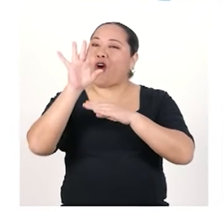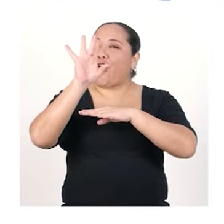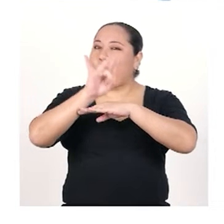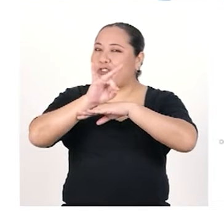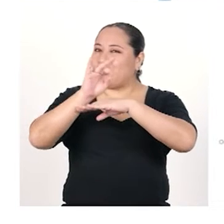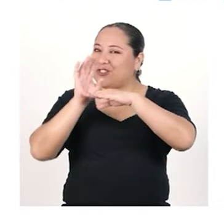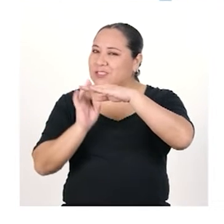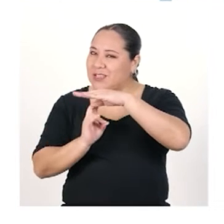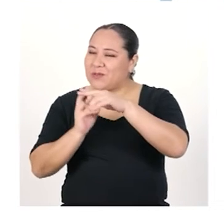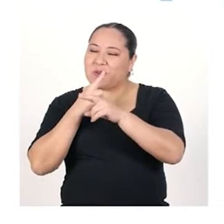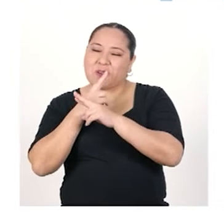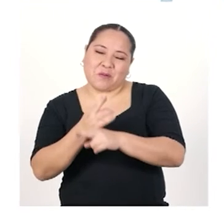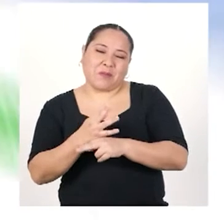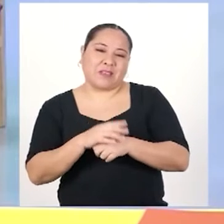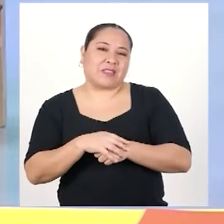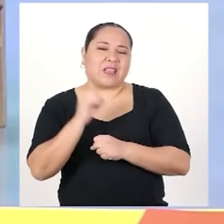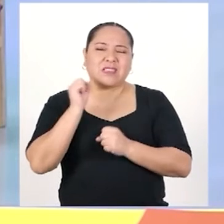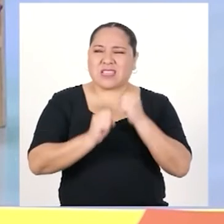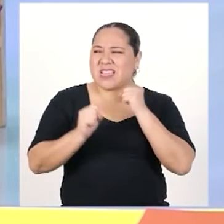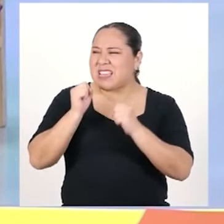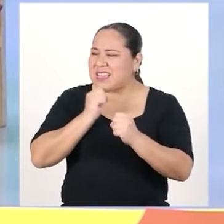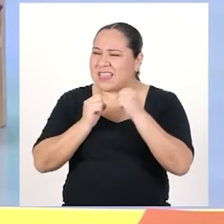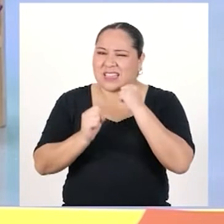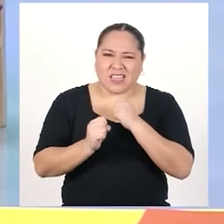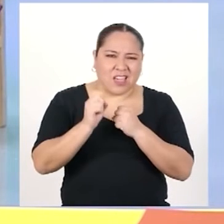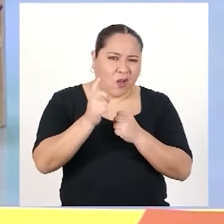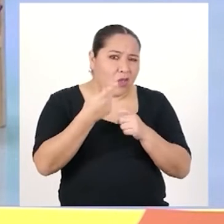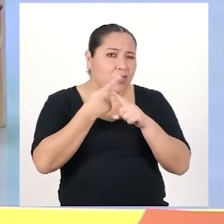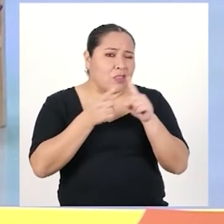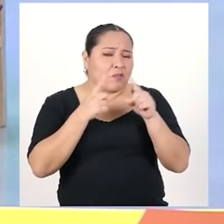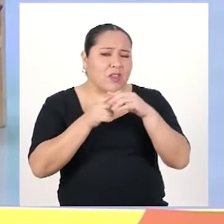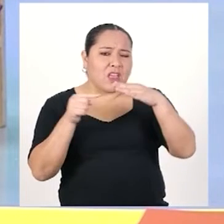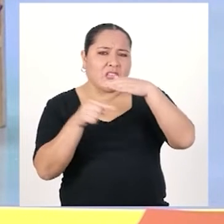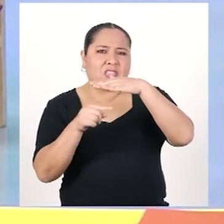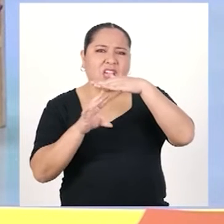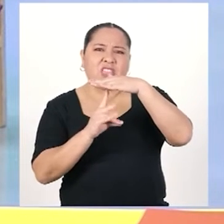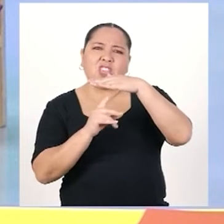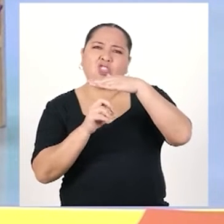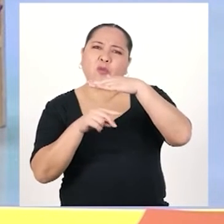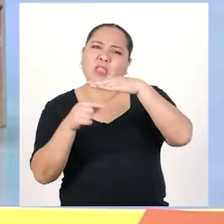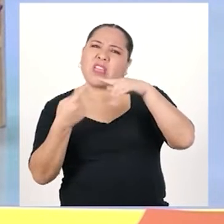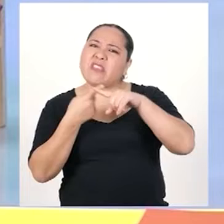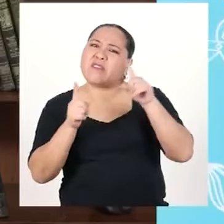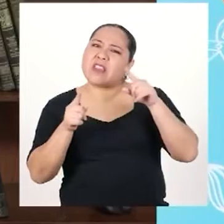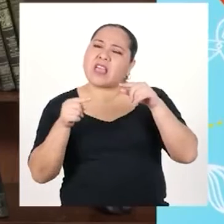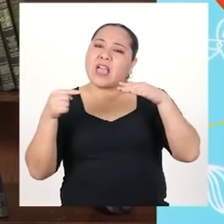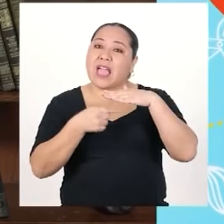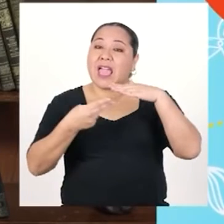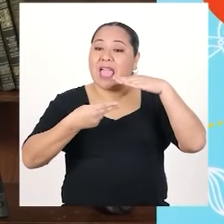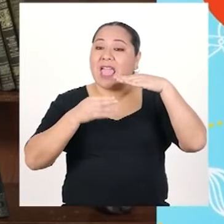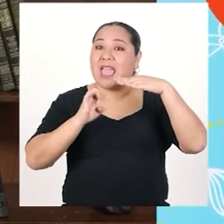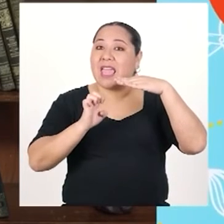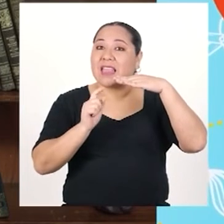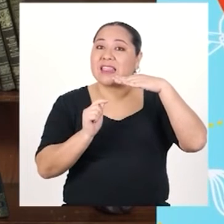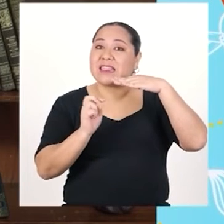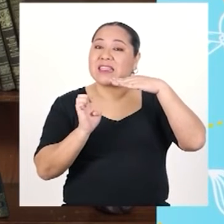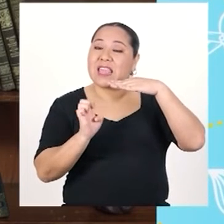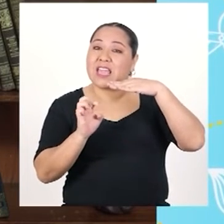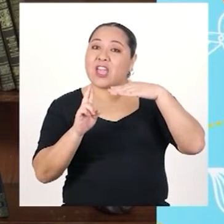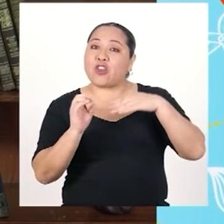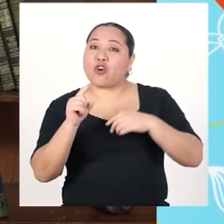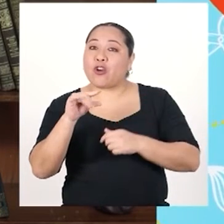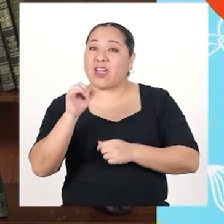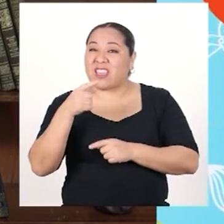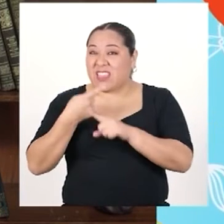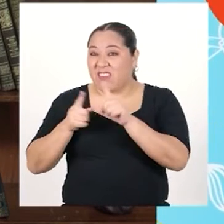es 8 séptimos. Ajá. ¿Y cuando tienen diferentes denominadores? Para fracciones